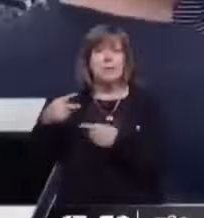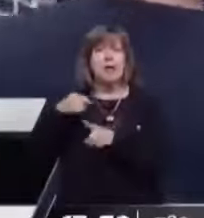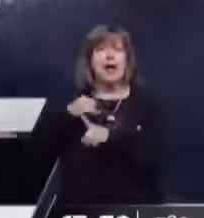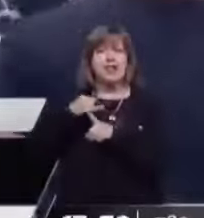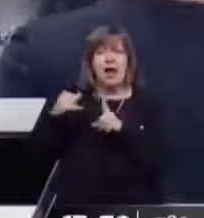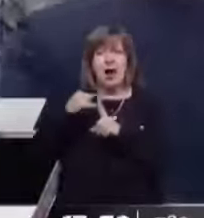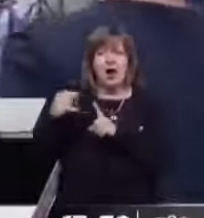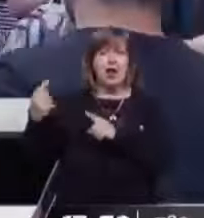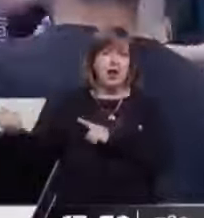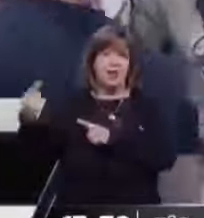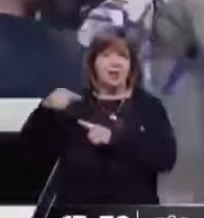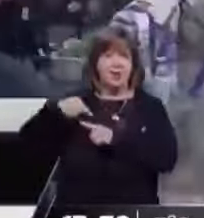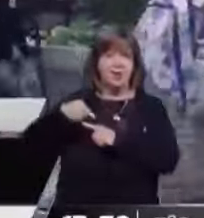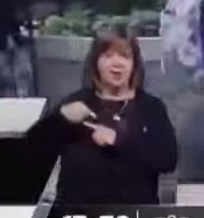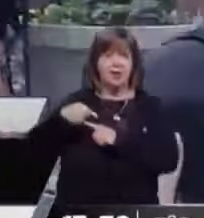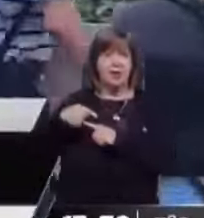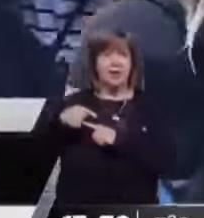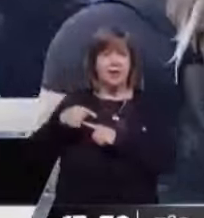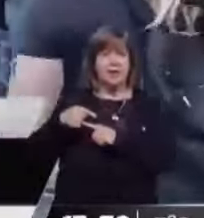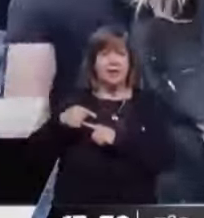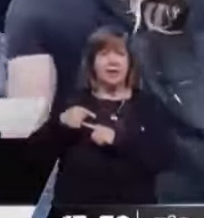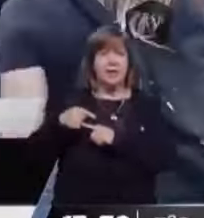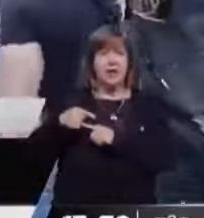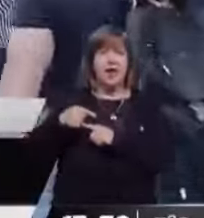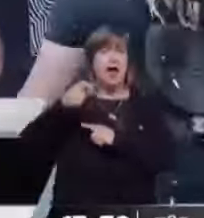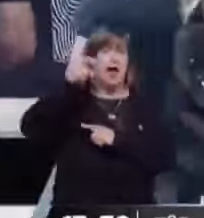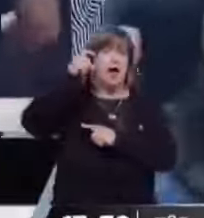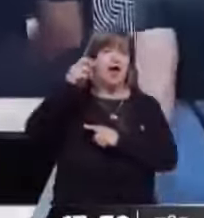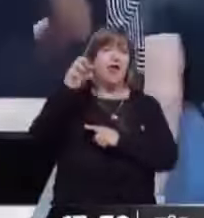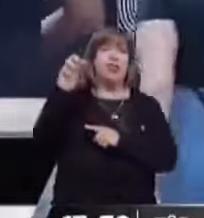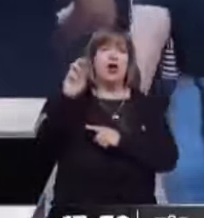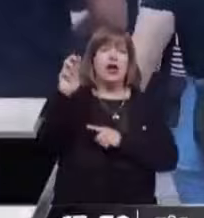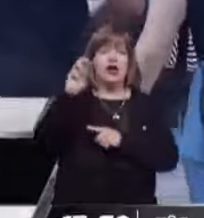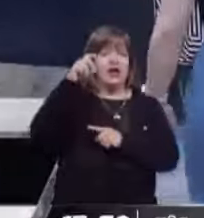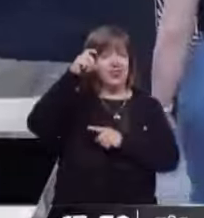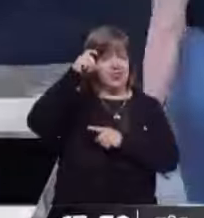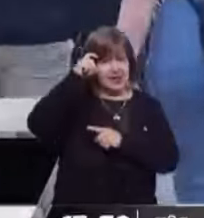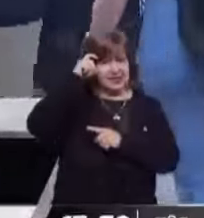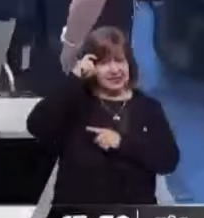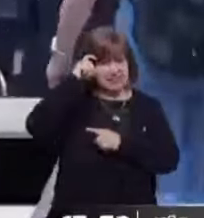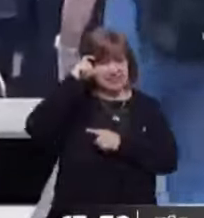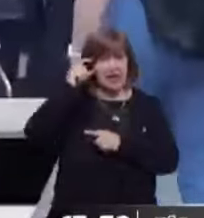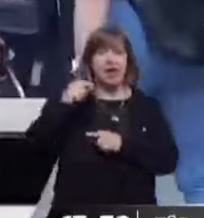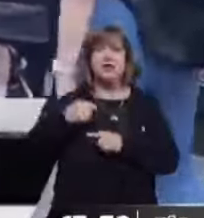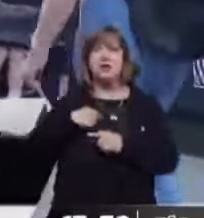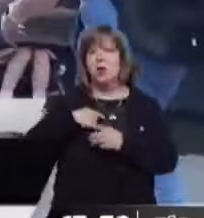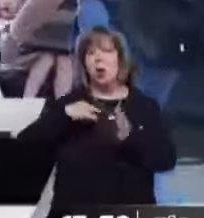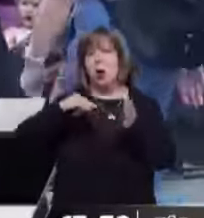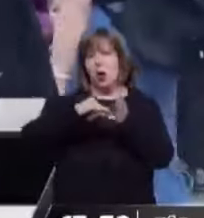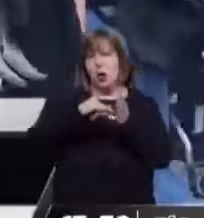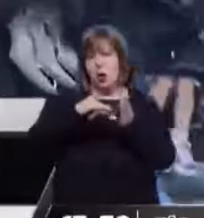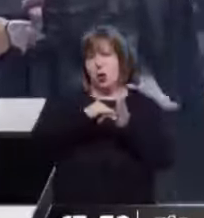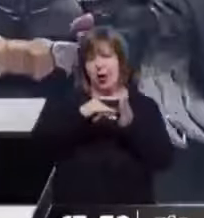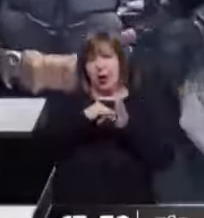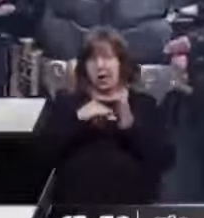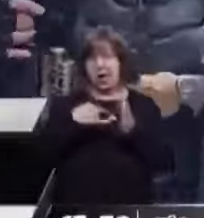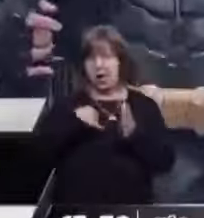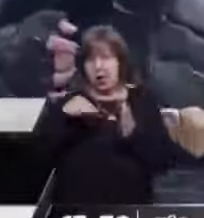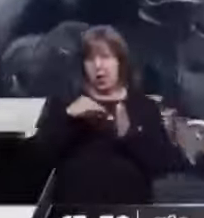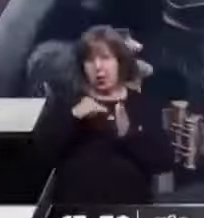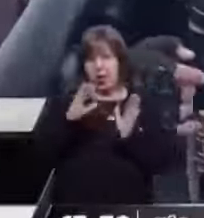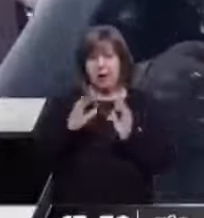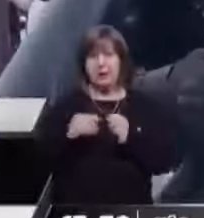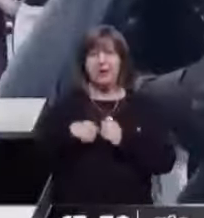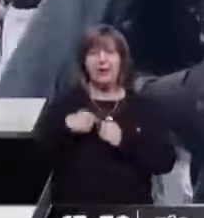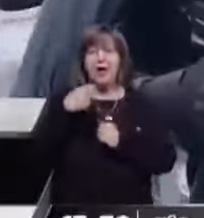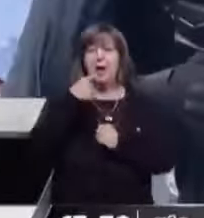media hora aproximadamente. El viaje desde $10 en adelante. Yo me voy a tomar un Uber y vamos a ver qué tal. ¿Es Batman de